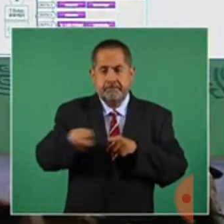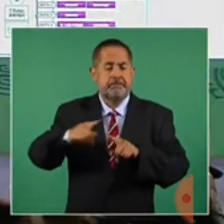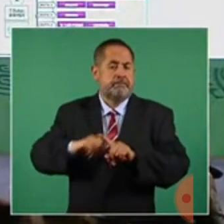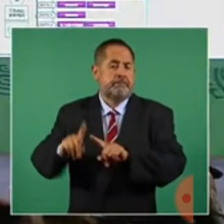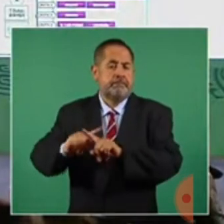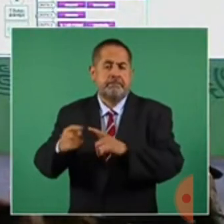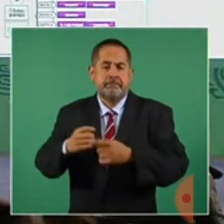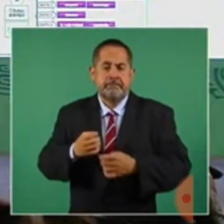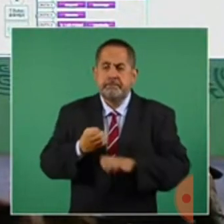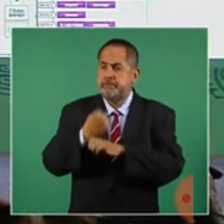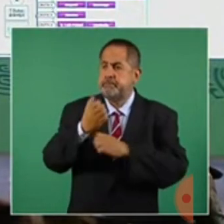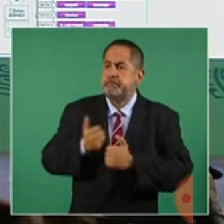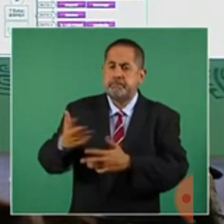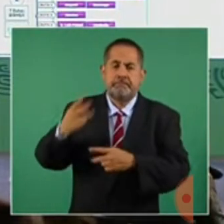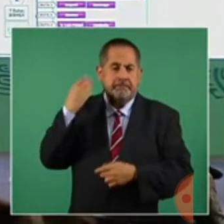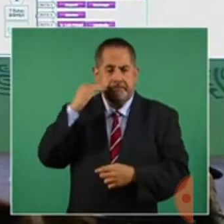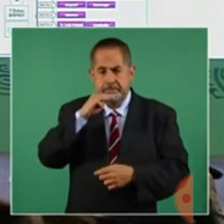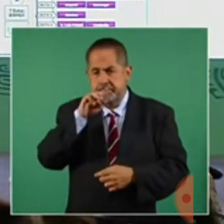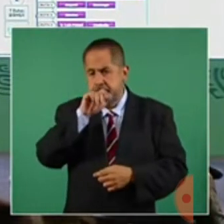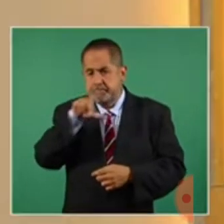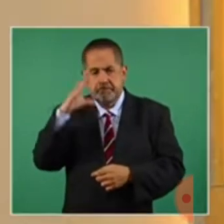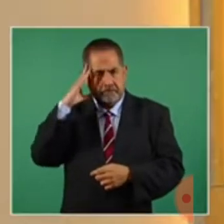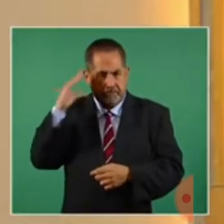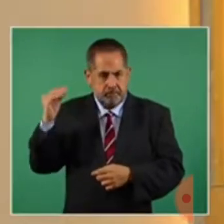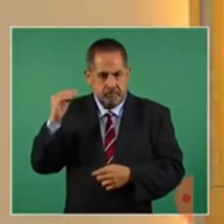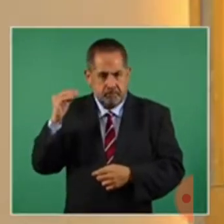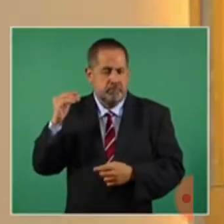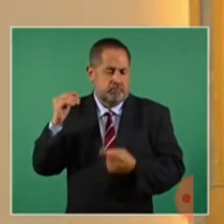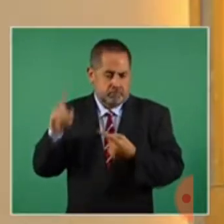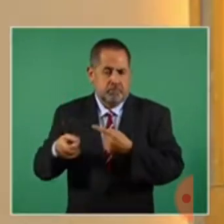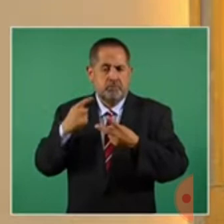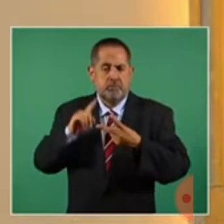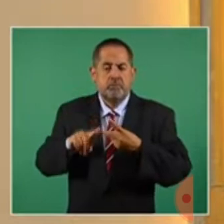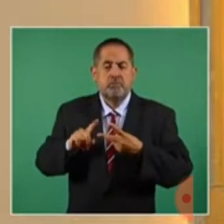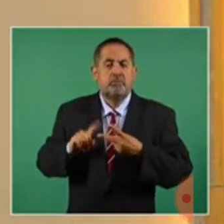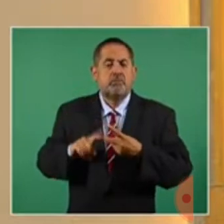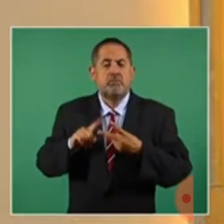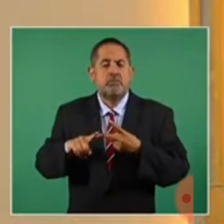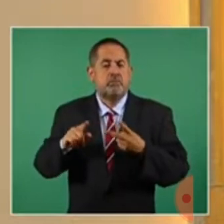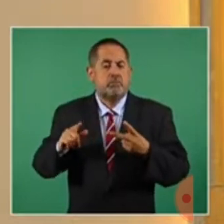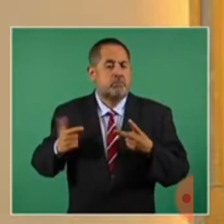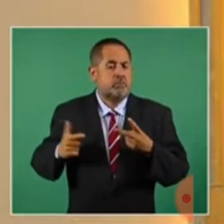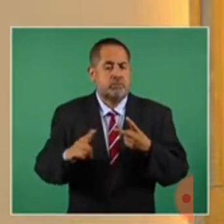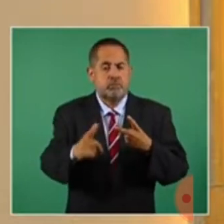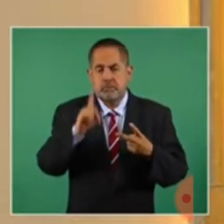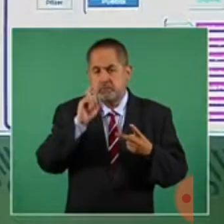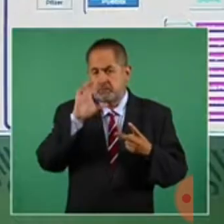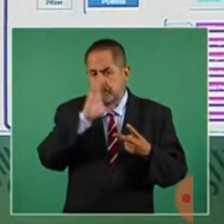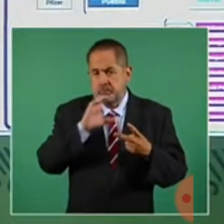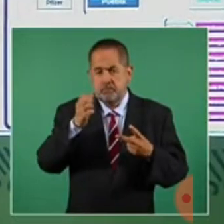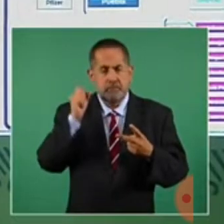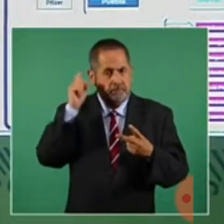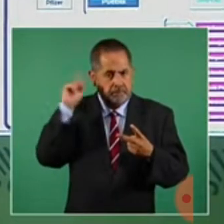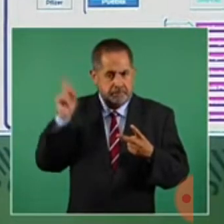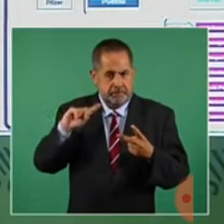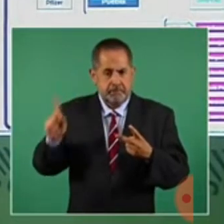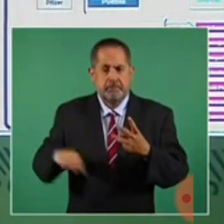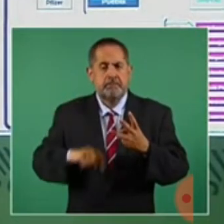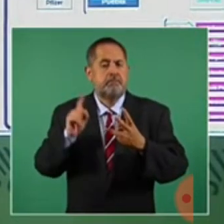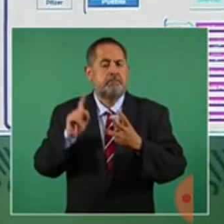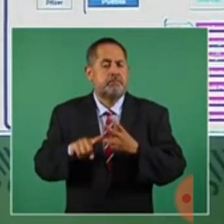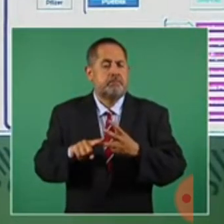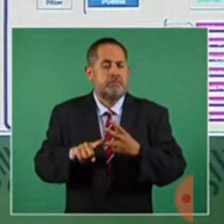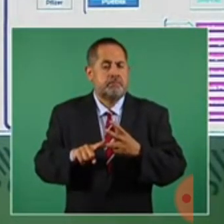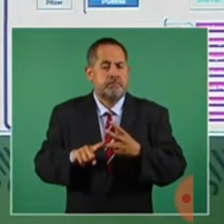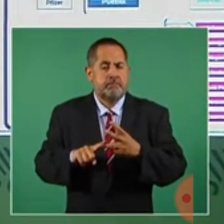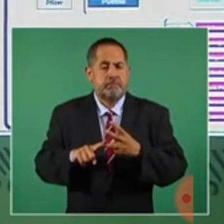los estados de Michoacán, Jalisco y Colima en la ruta 1, en la 2, Guanajuato, Aguascalientes, Zacatecas,